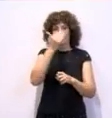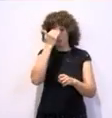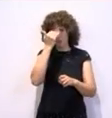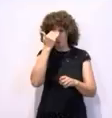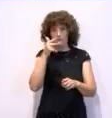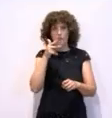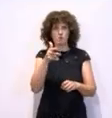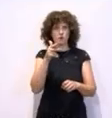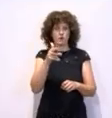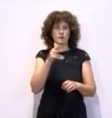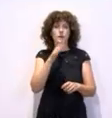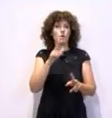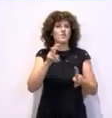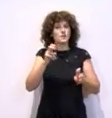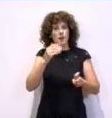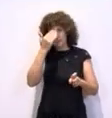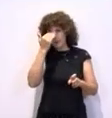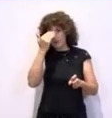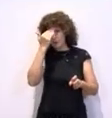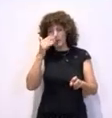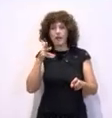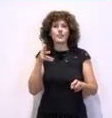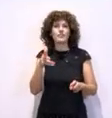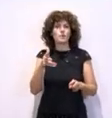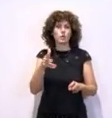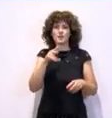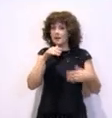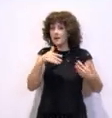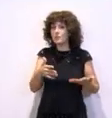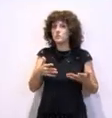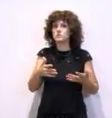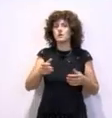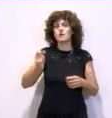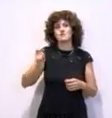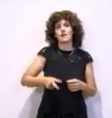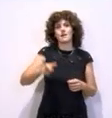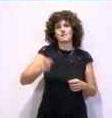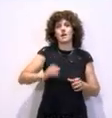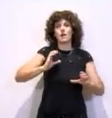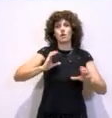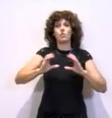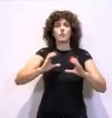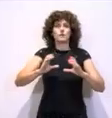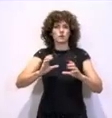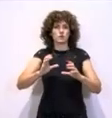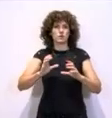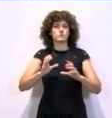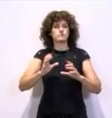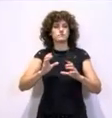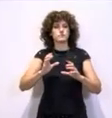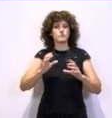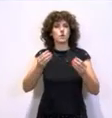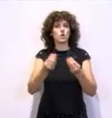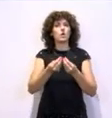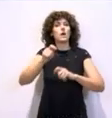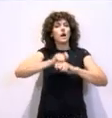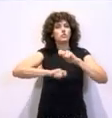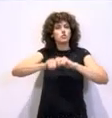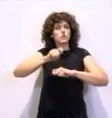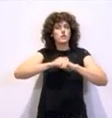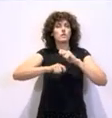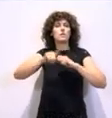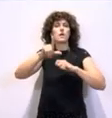democrática. En el asunto de la memoria democrática estamos en continua comunicación con la asociación La